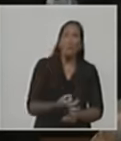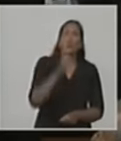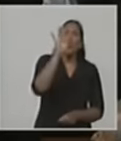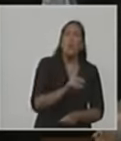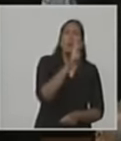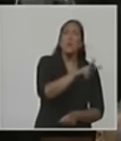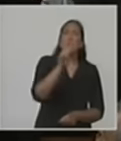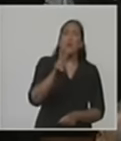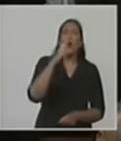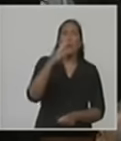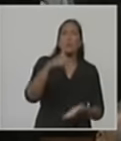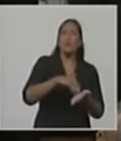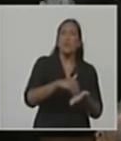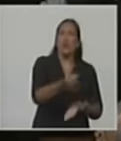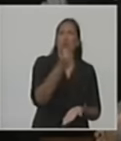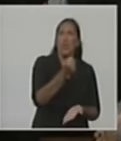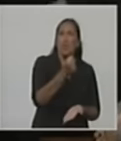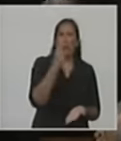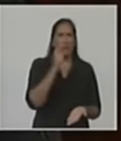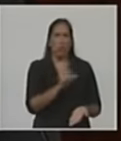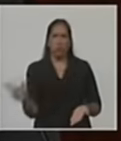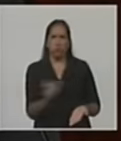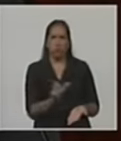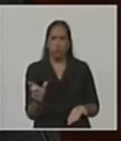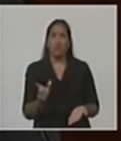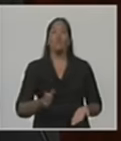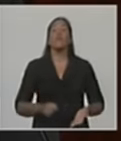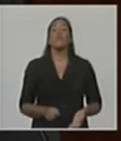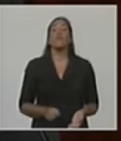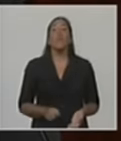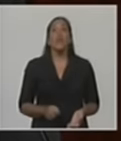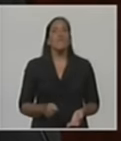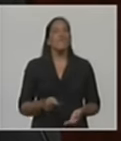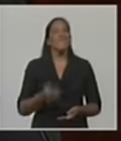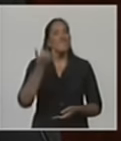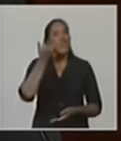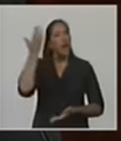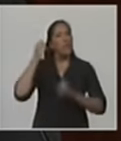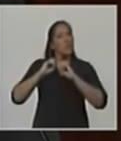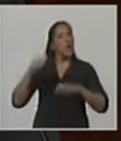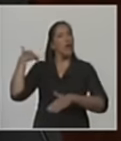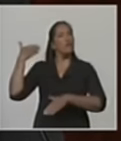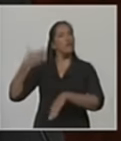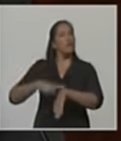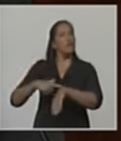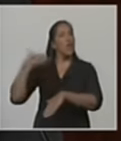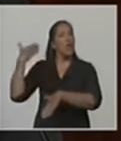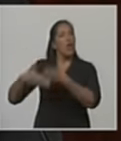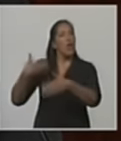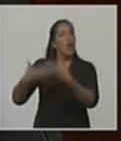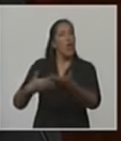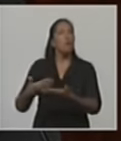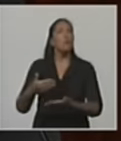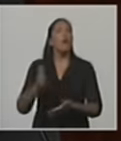mil millones de pesos. Esta normalidad venía de hace rato, que servía solamente para